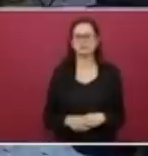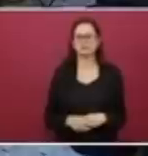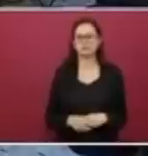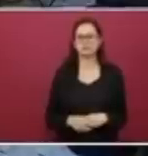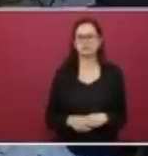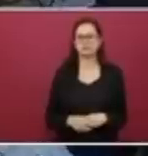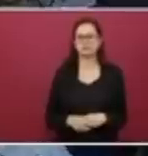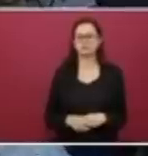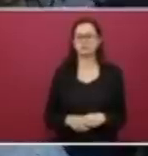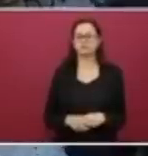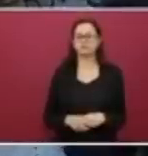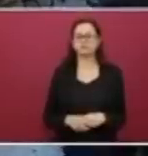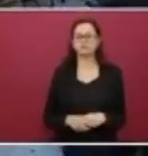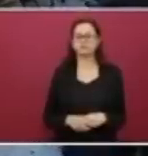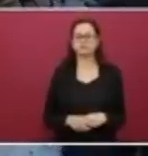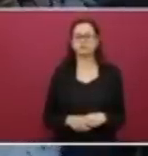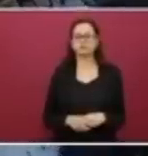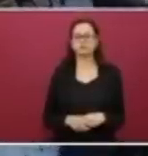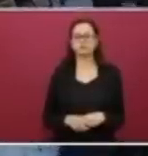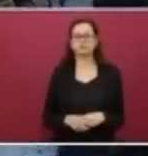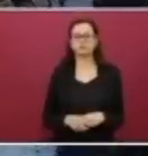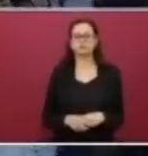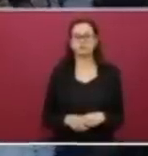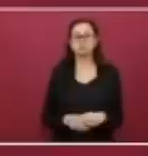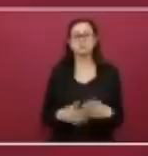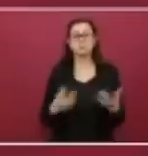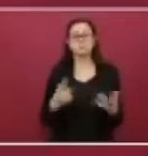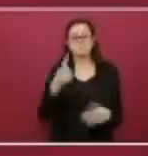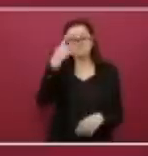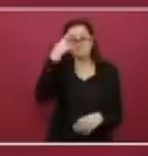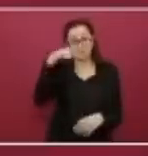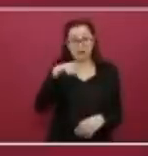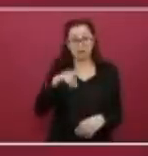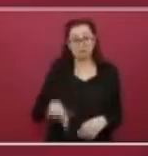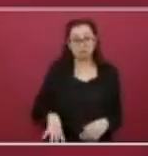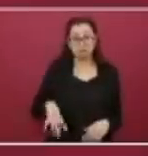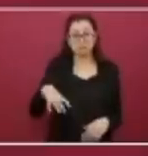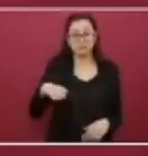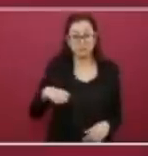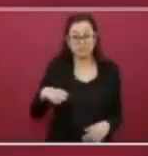para no usar la fuerza